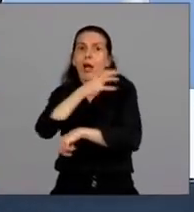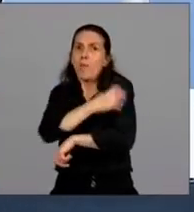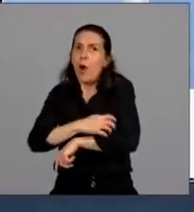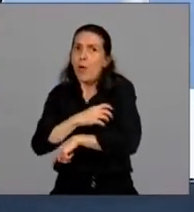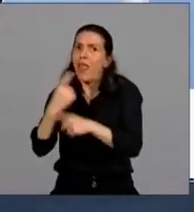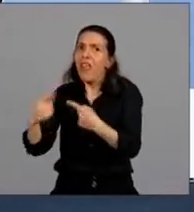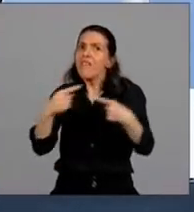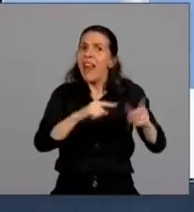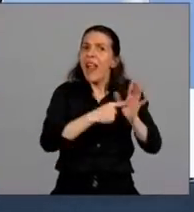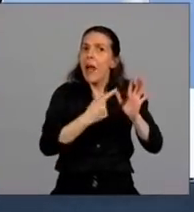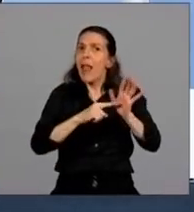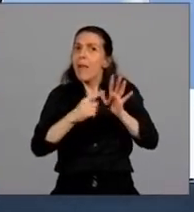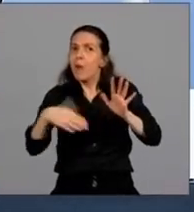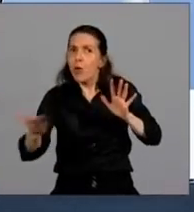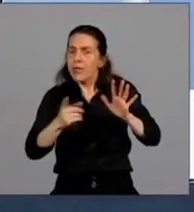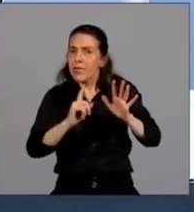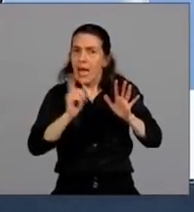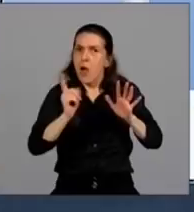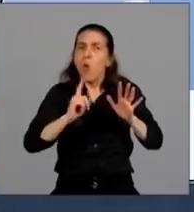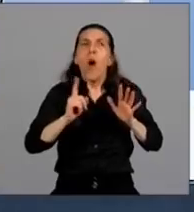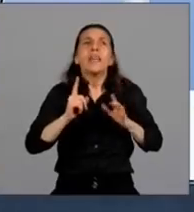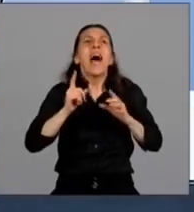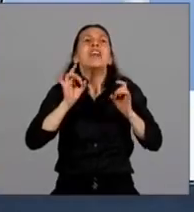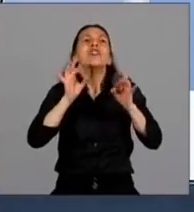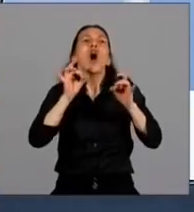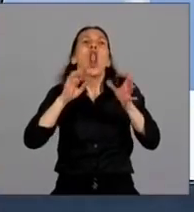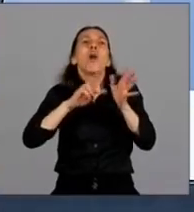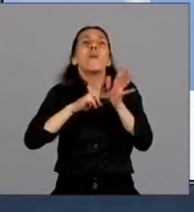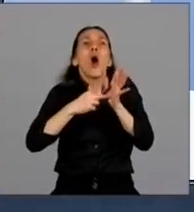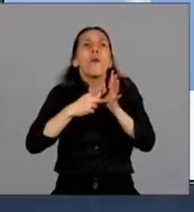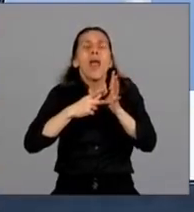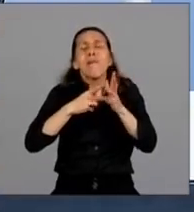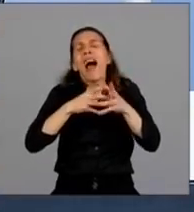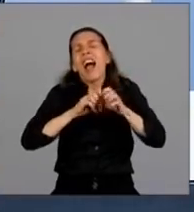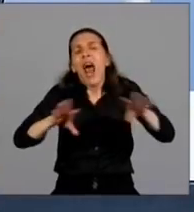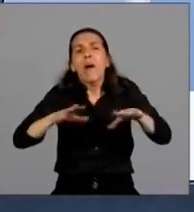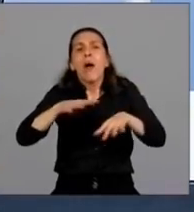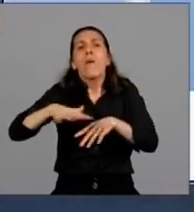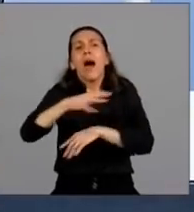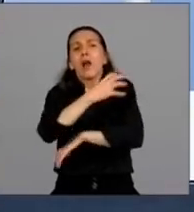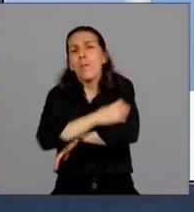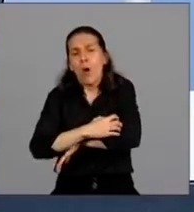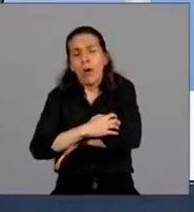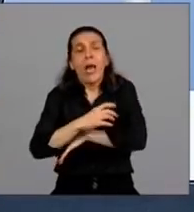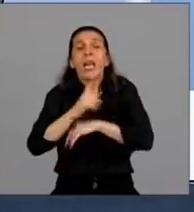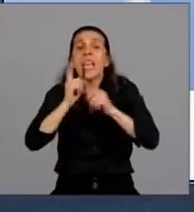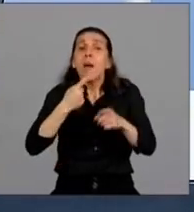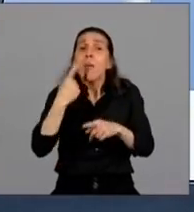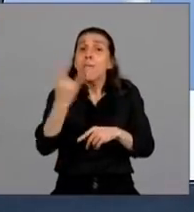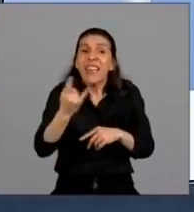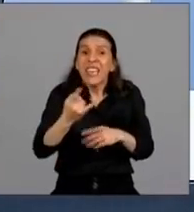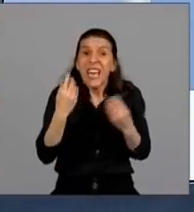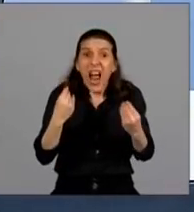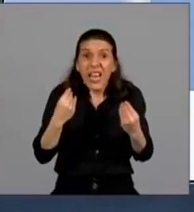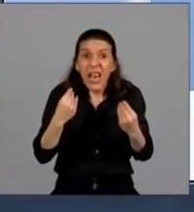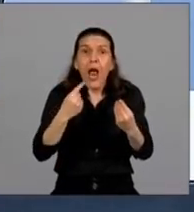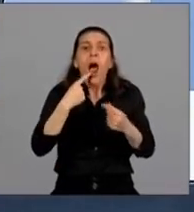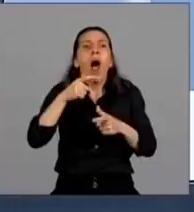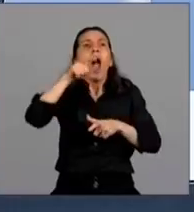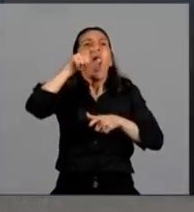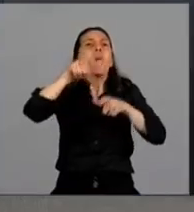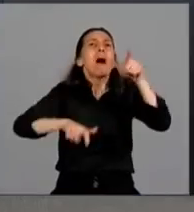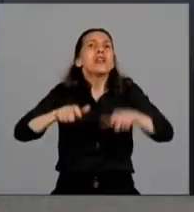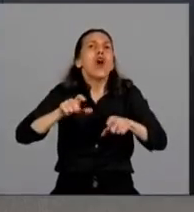No es verdad que es un problema solo de barrios populares, como no es verdad también que los contagios sean un problema solamente de la gente de